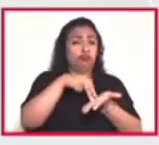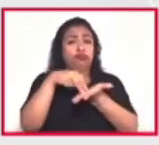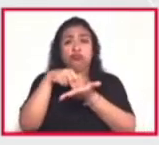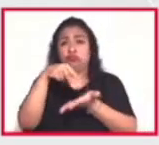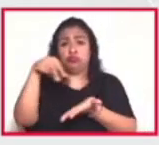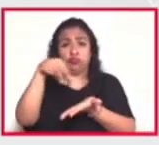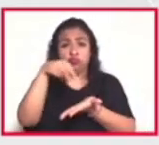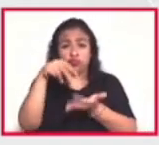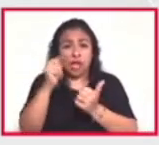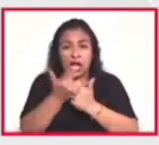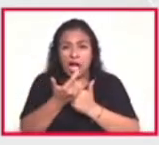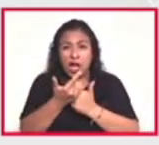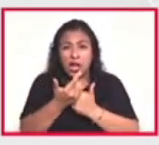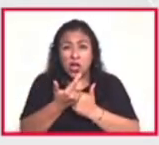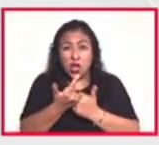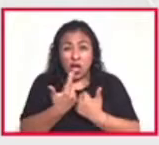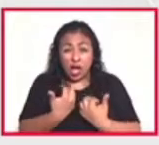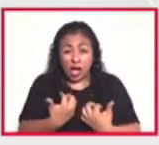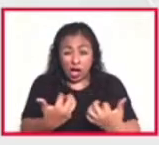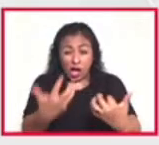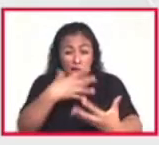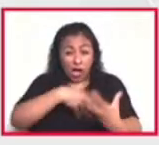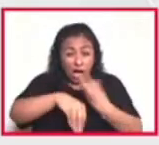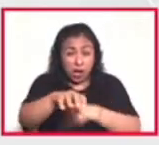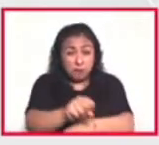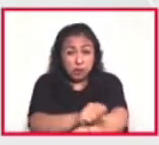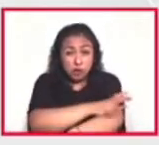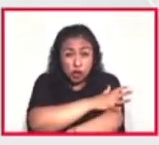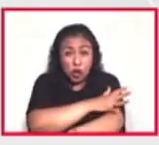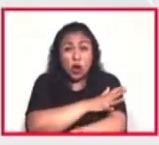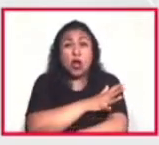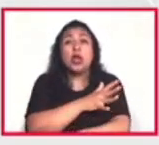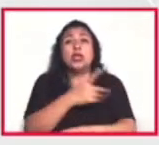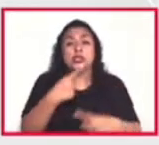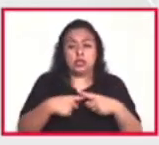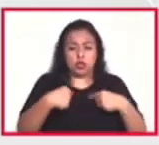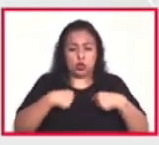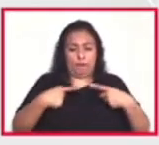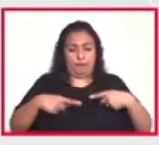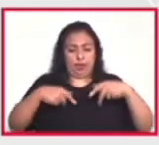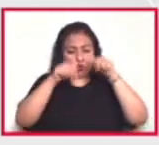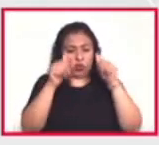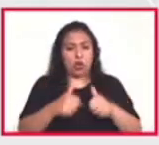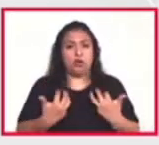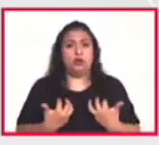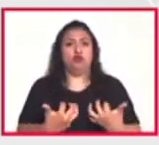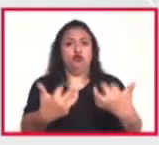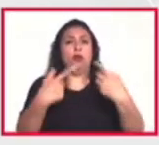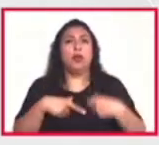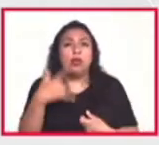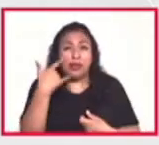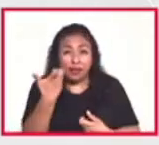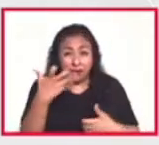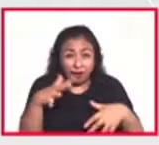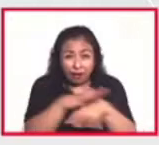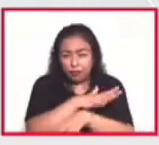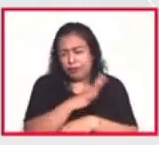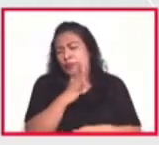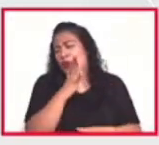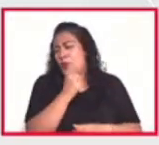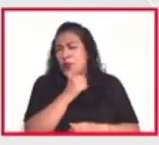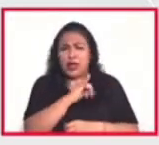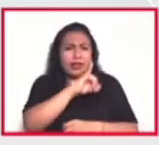danza. Entonces, ese intercambio de emociones que hay entre artista y espectador jamás se podrá suplir. Es muy importante